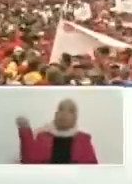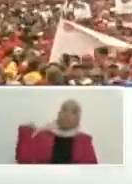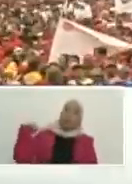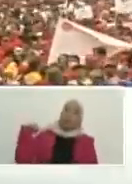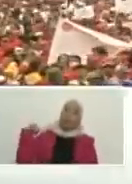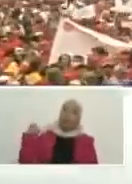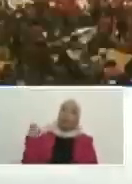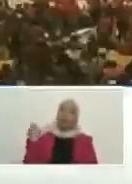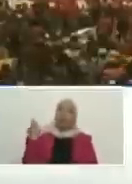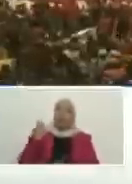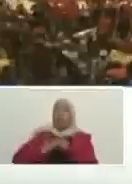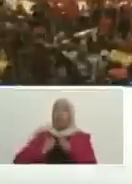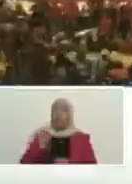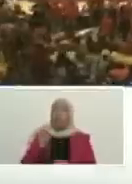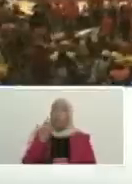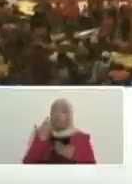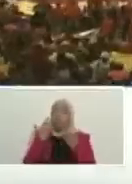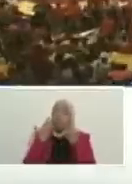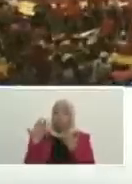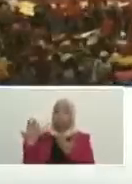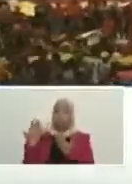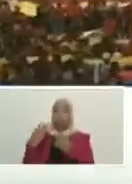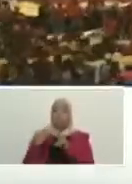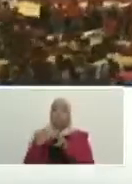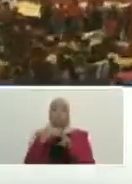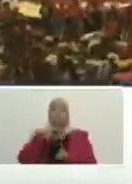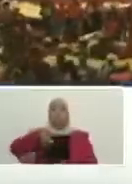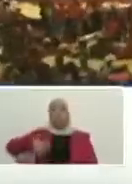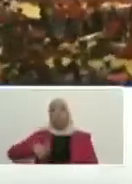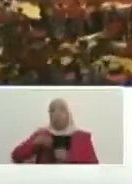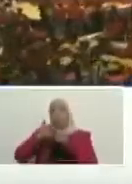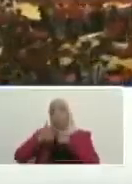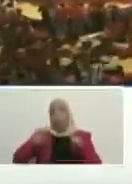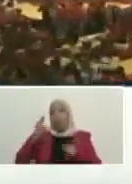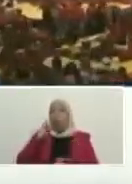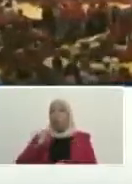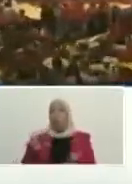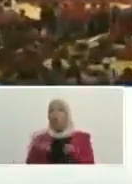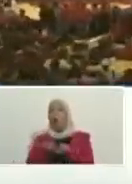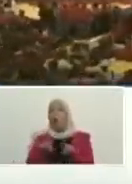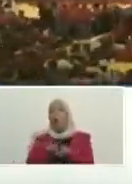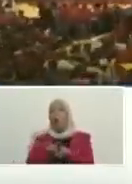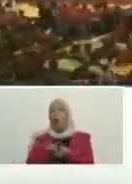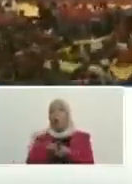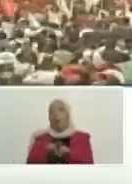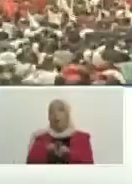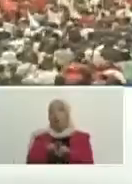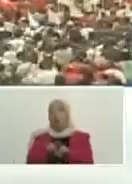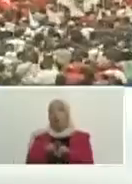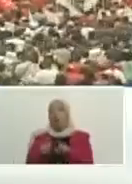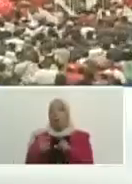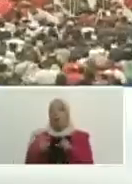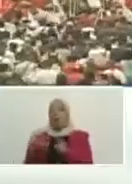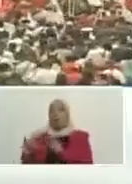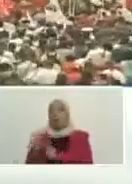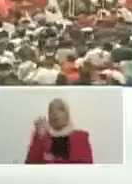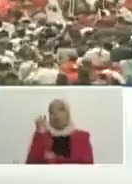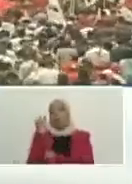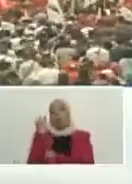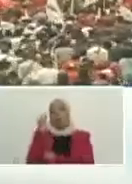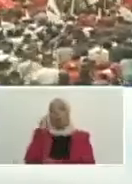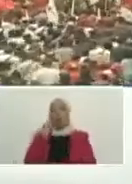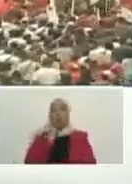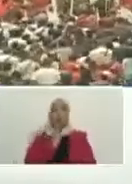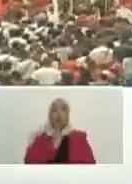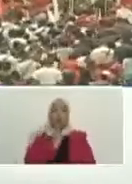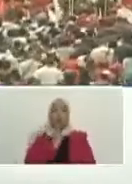Así ocurrió con nuestro libertador Simón Bolívar, apuñaleado